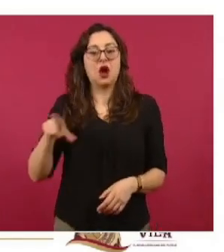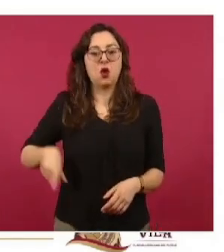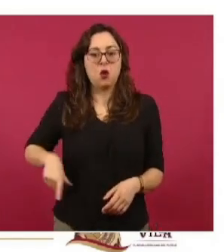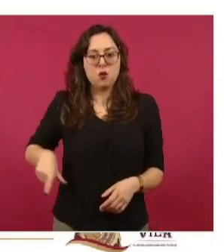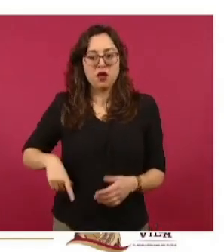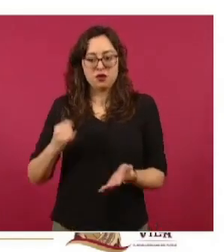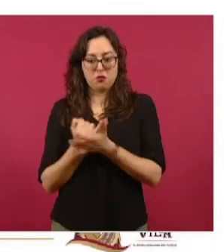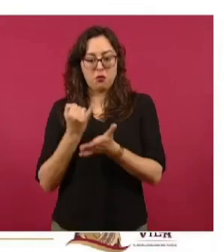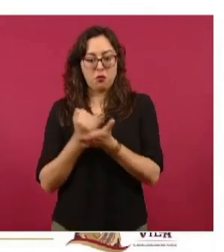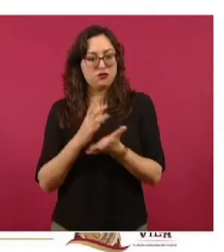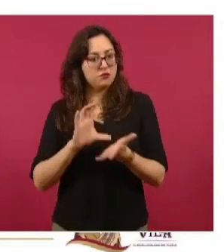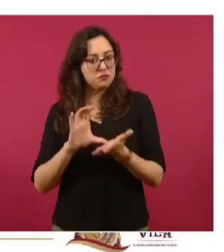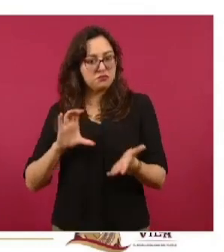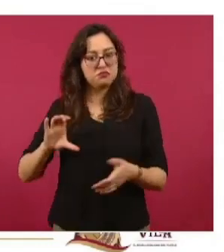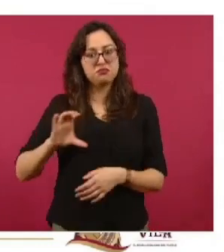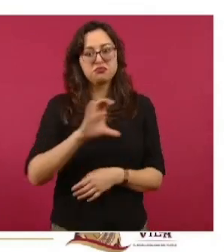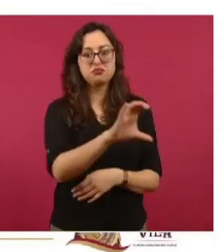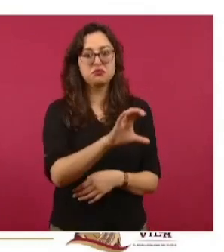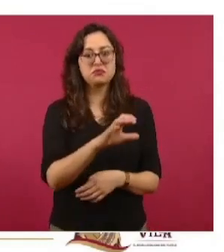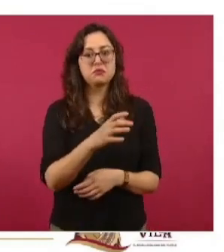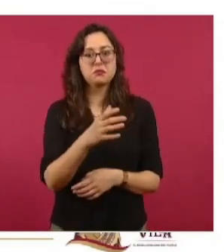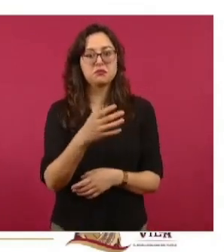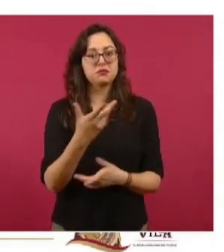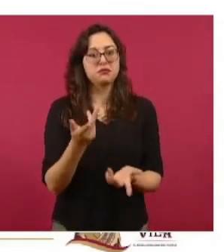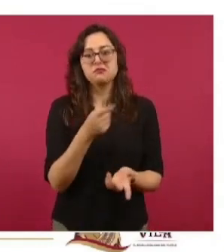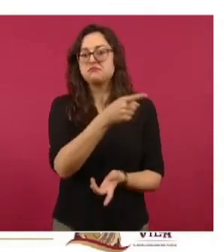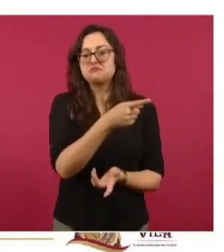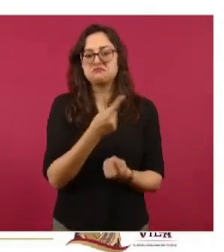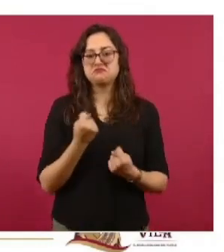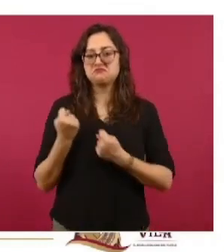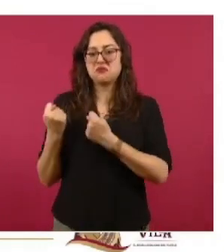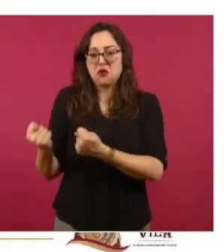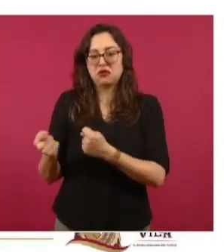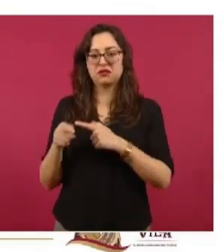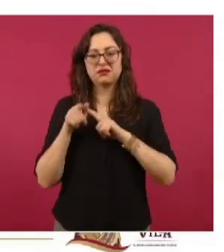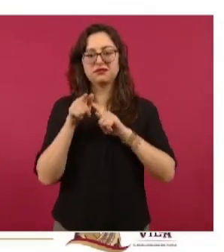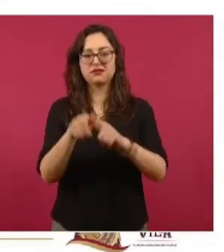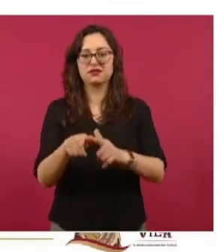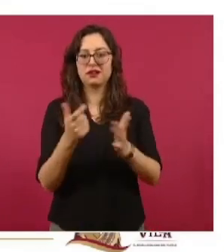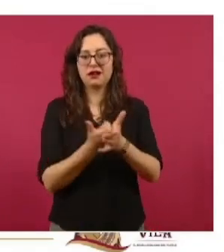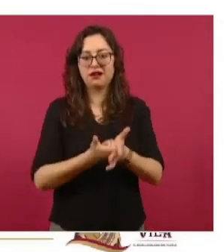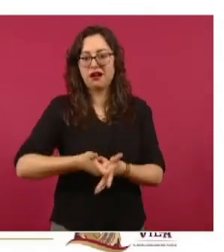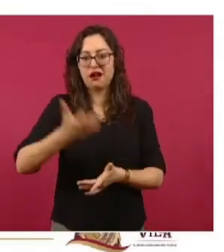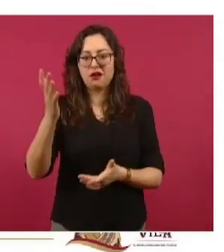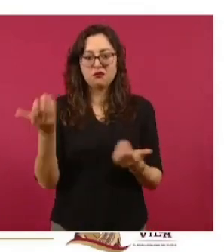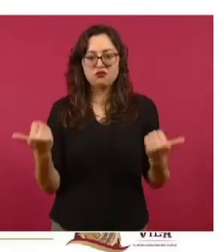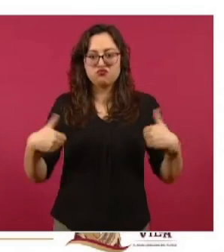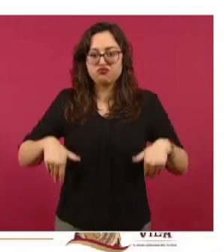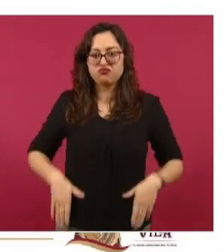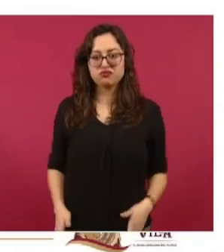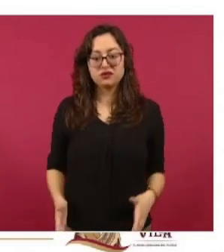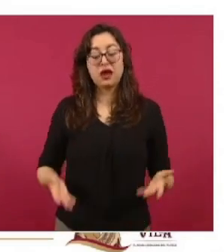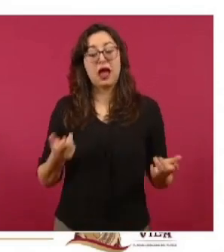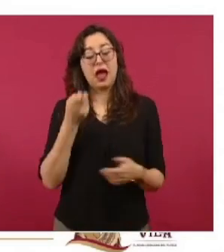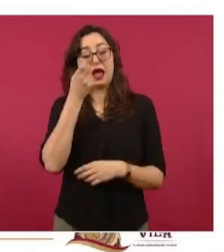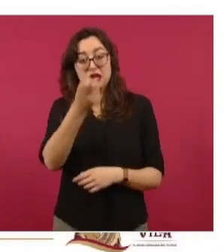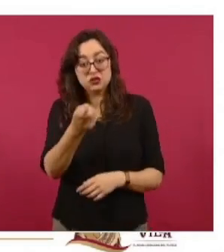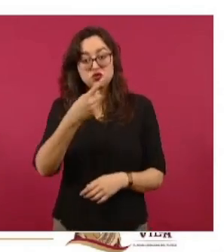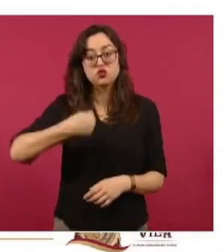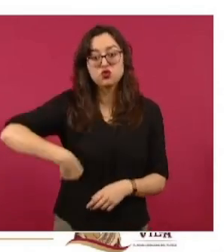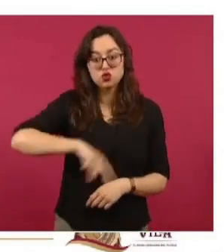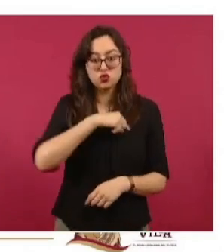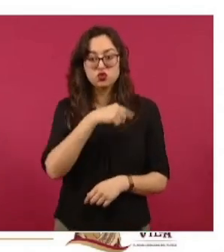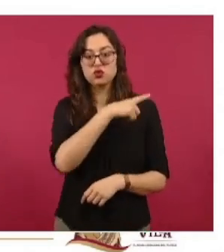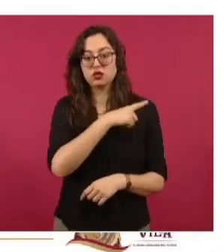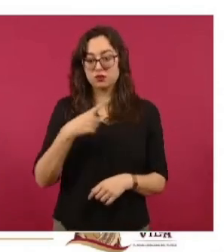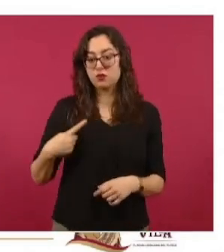nosotros, como consumidoras y consumidores, buscando proveedores cercanos a través de la app de Litro por Litro, que sí den a un